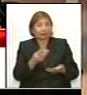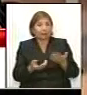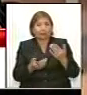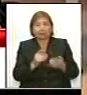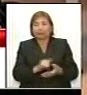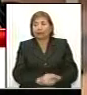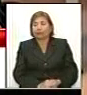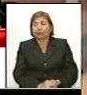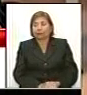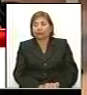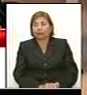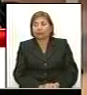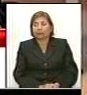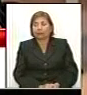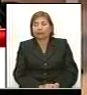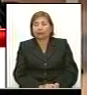a,